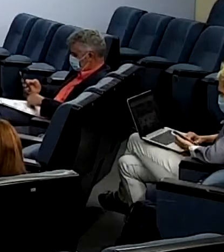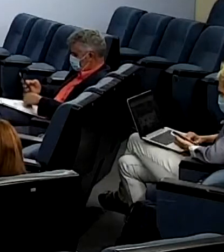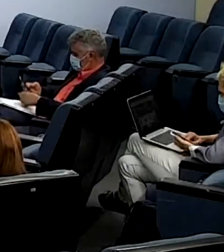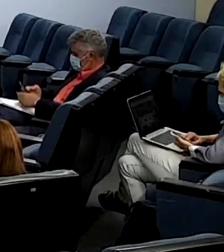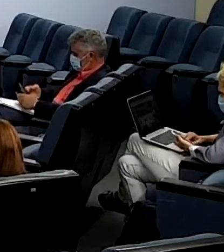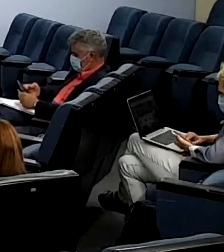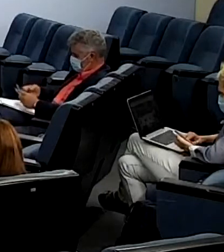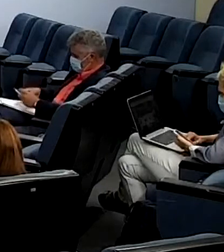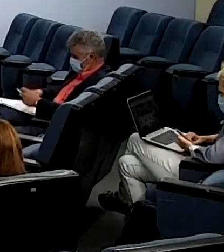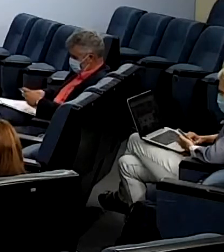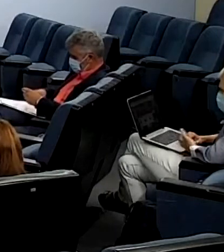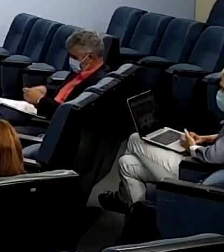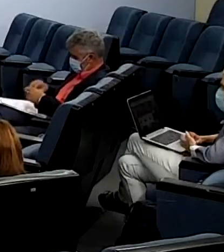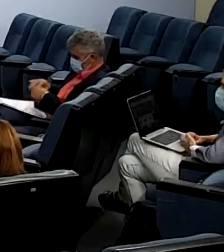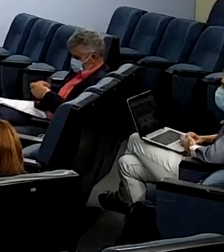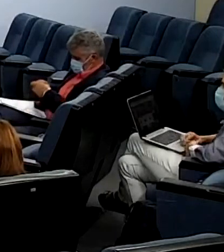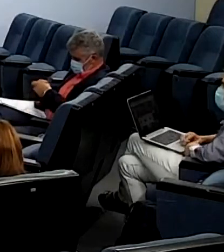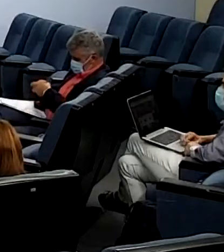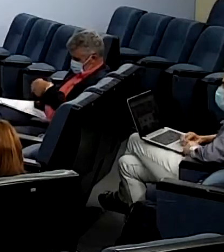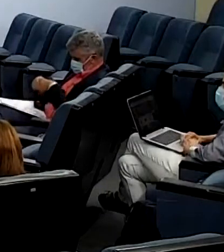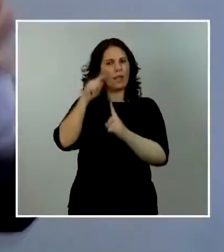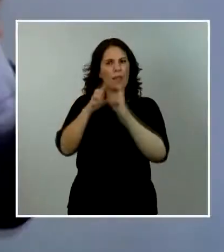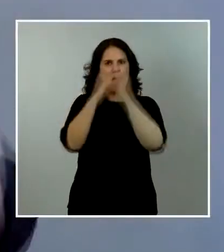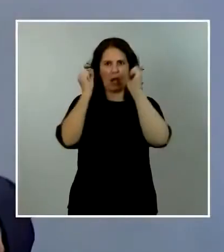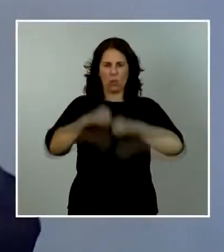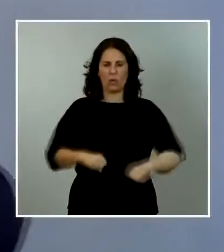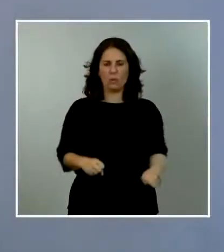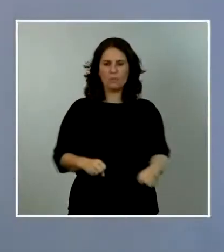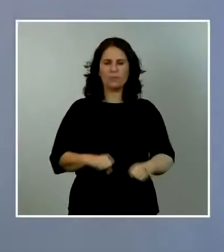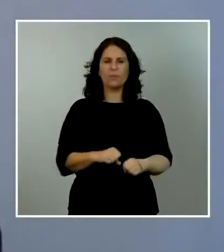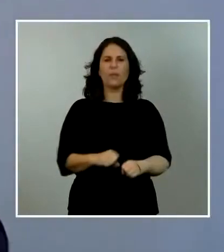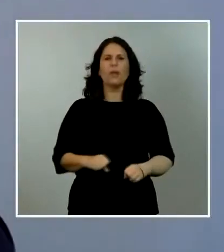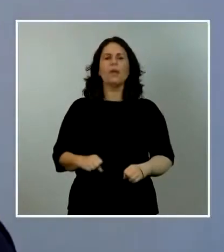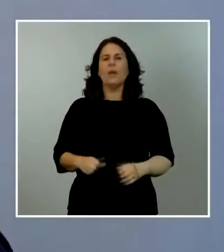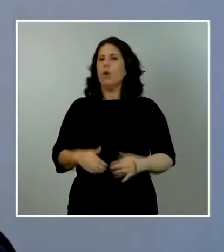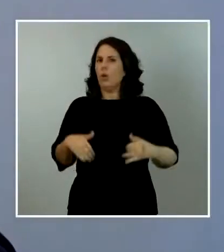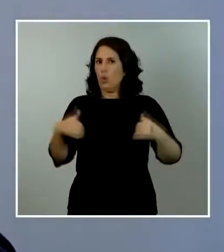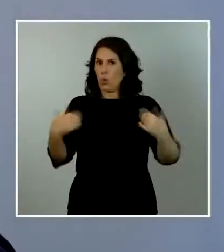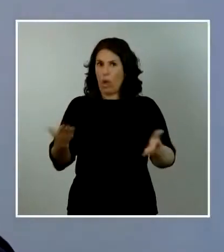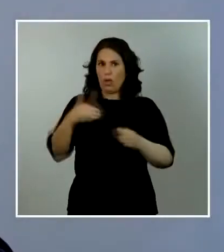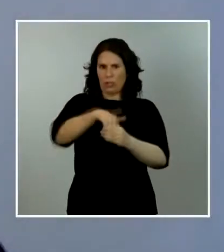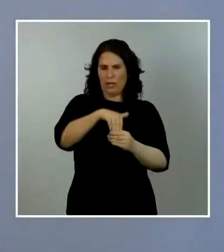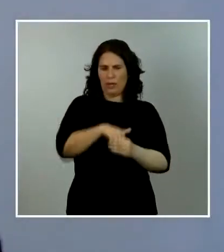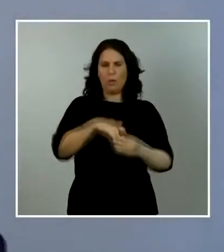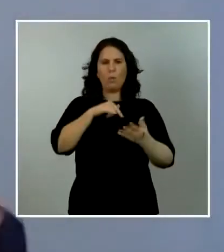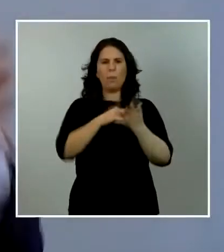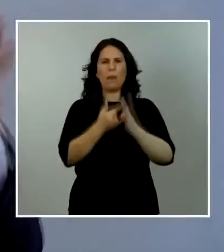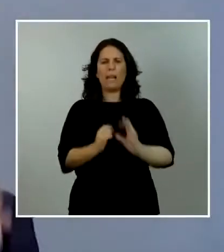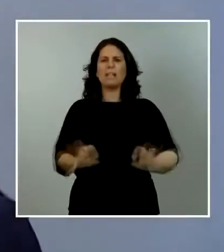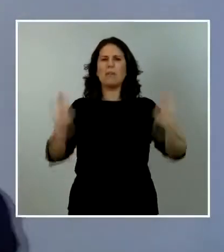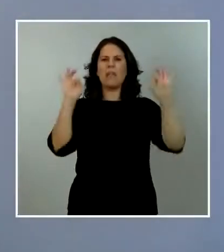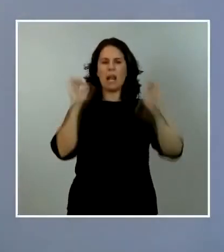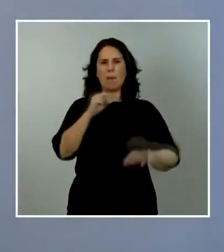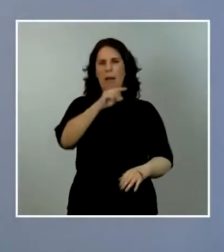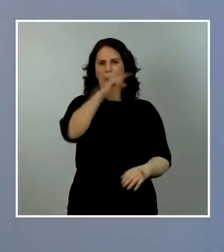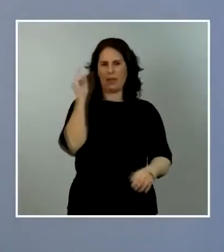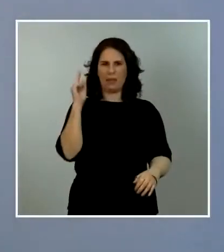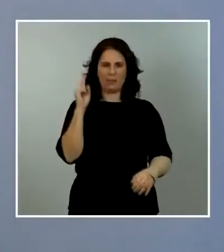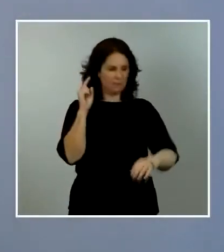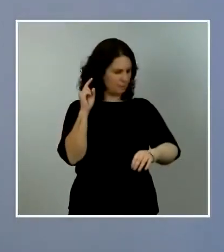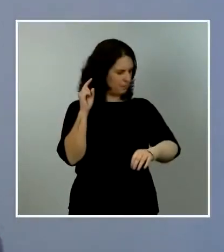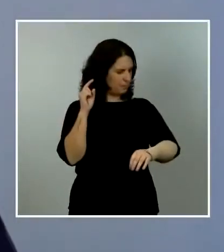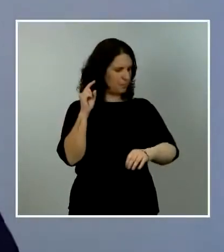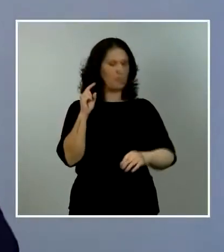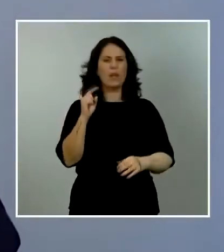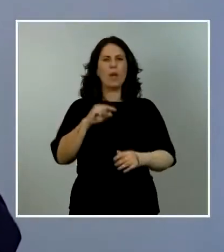ola de la pandemia ya está manos a la obra un plan especial para madrid' un plan integral especial para abordar la